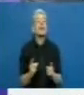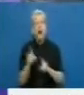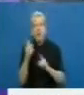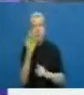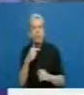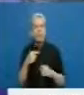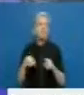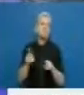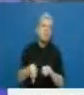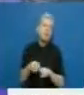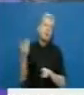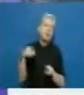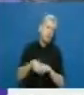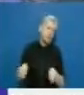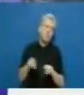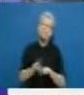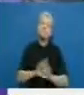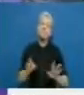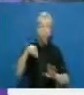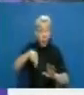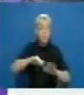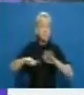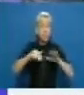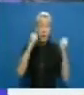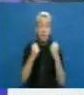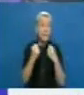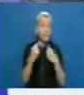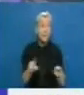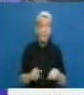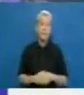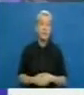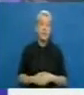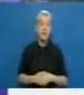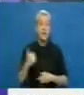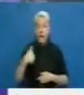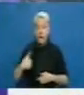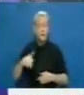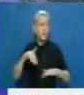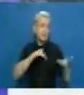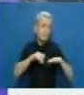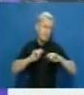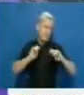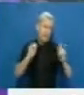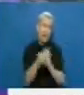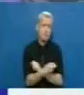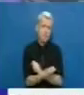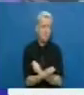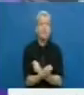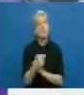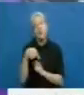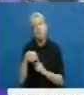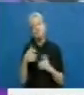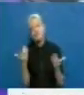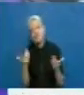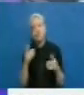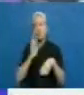materia económica es totalmente diferente el escenario en el que está la Argentina. Más allá de la situación crítica, insistimos,